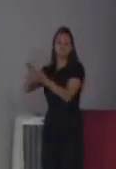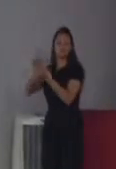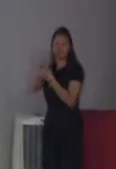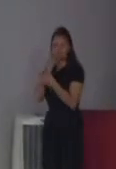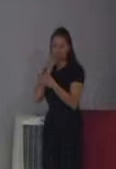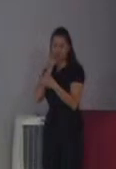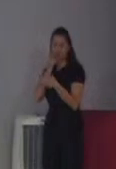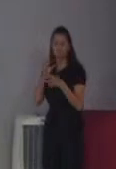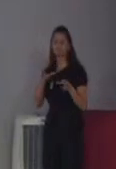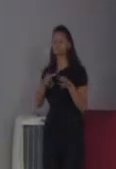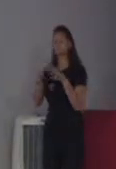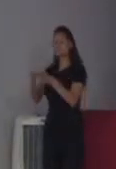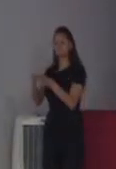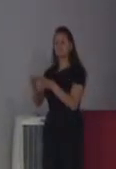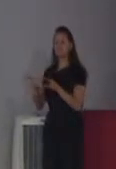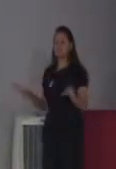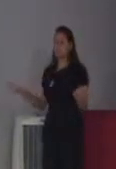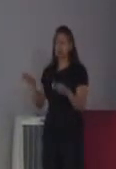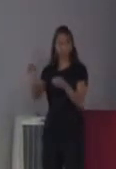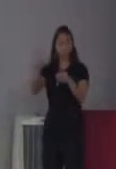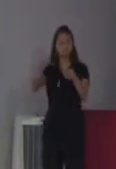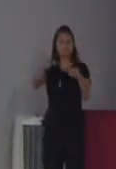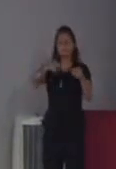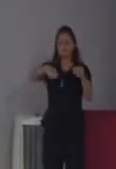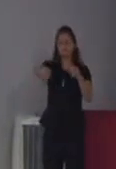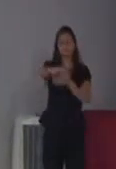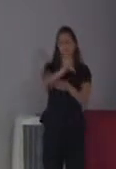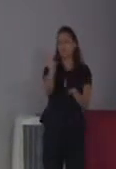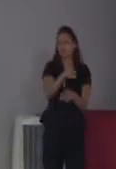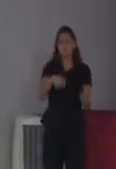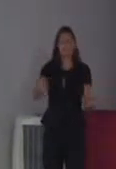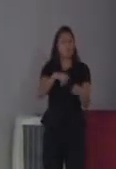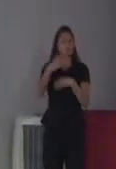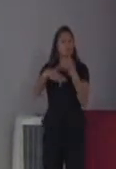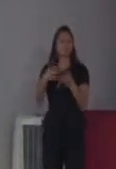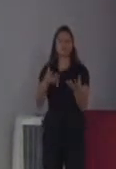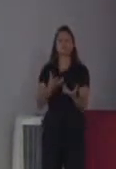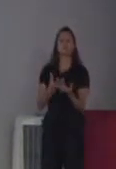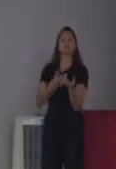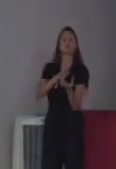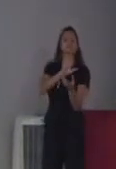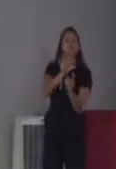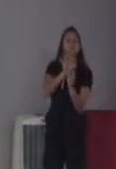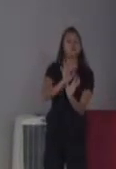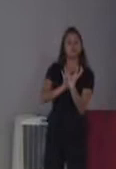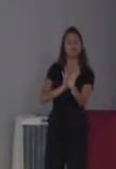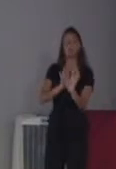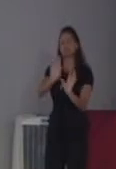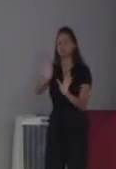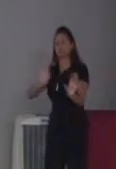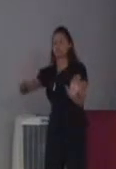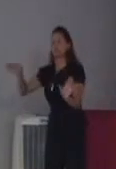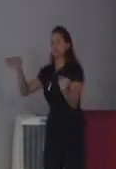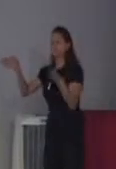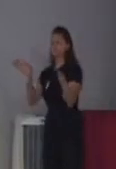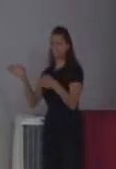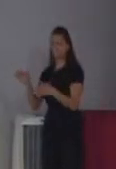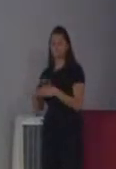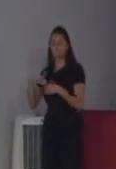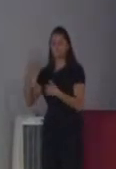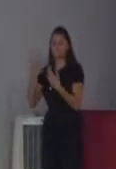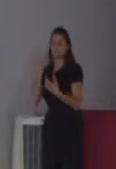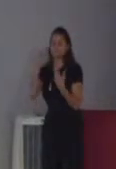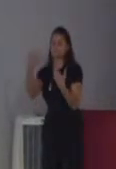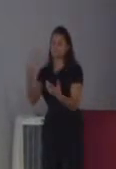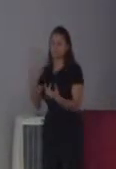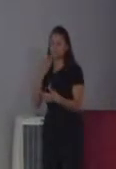resto de población. Eso después se vino a agudizar con mucho más fuerza, ¿sí? Y quizás se viene a agudizar con mucho más fuerza durante